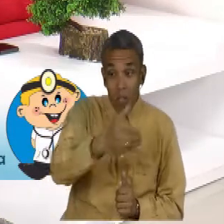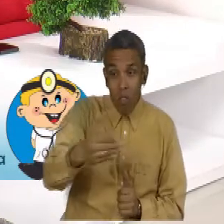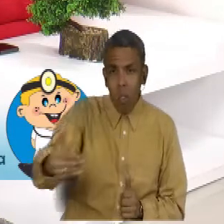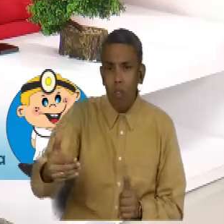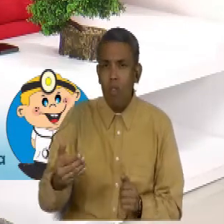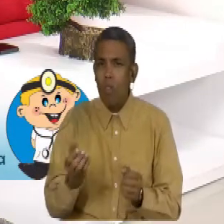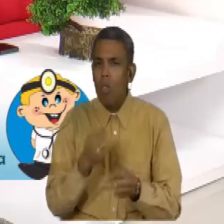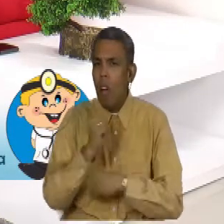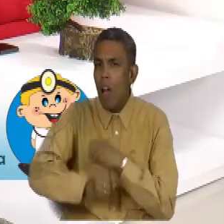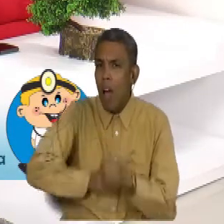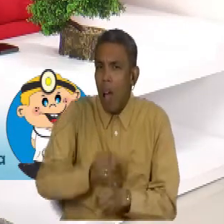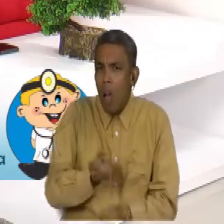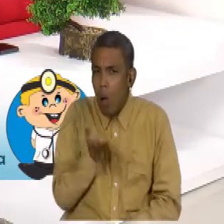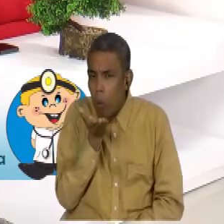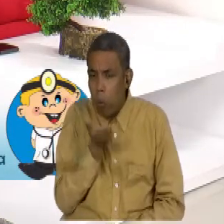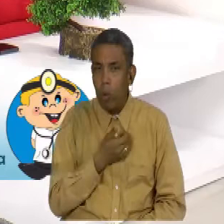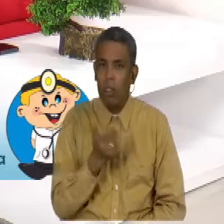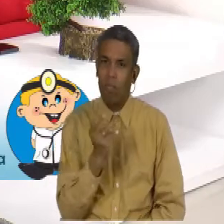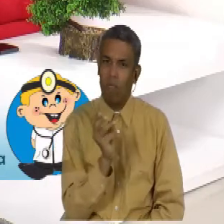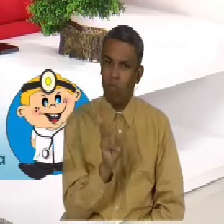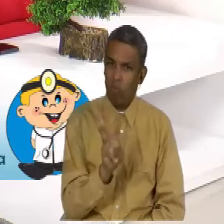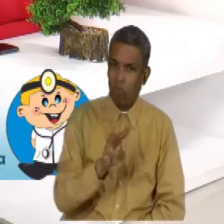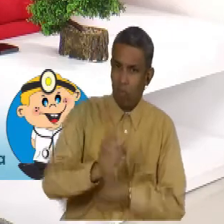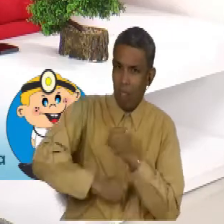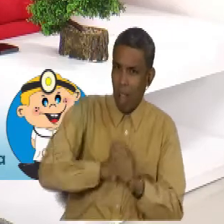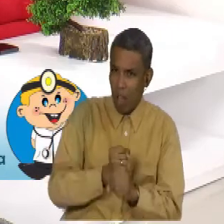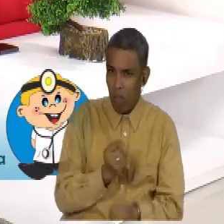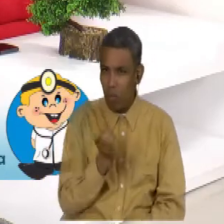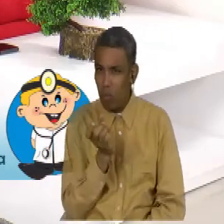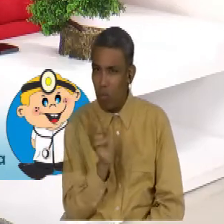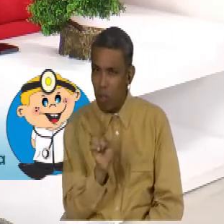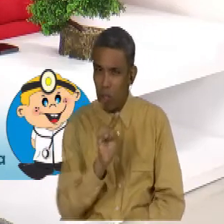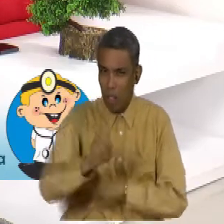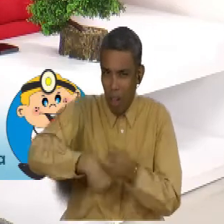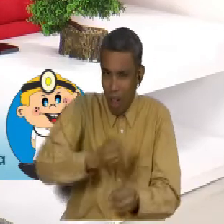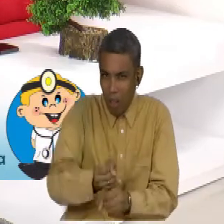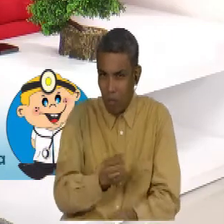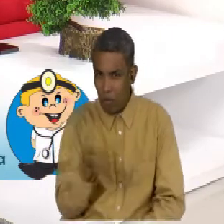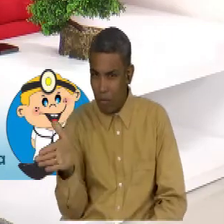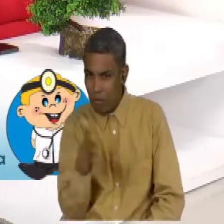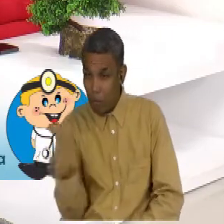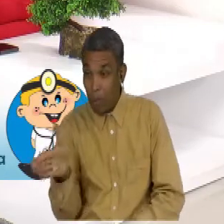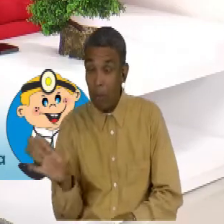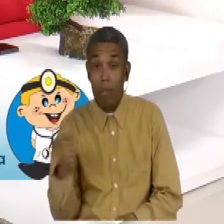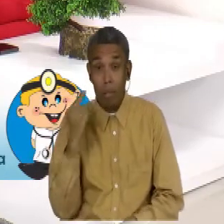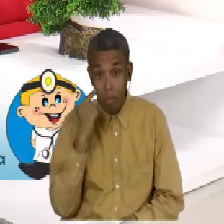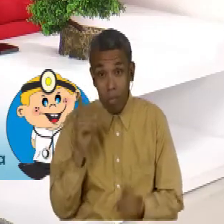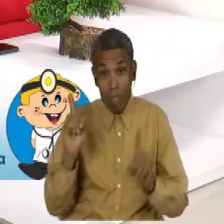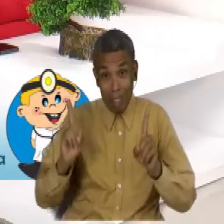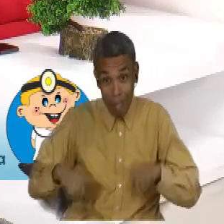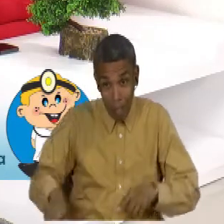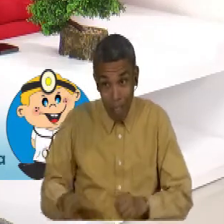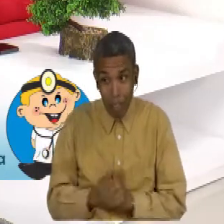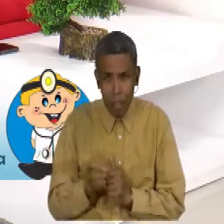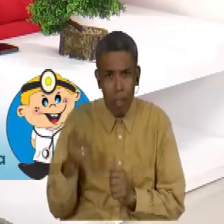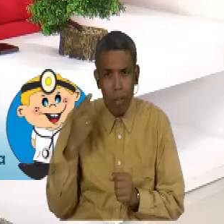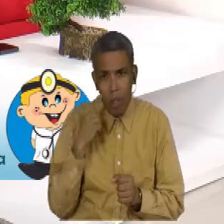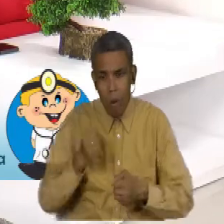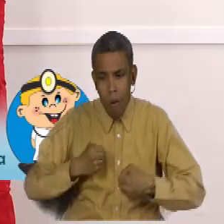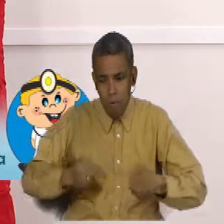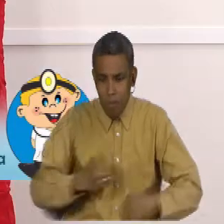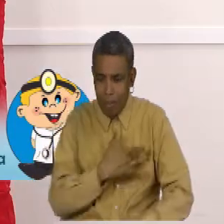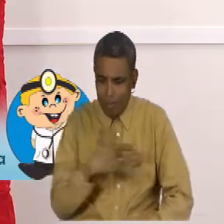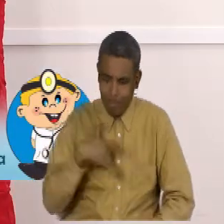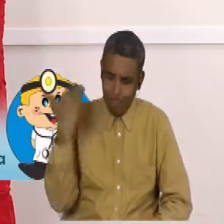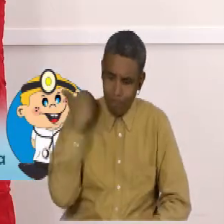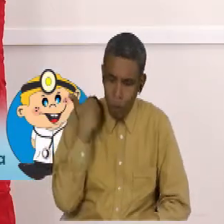es la salud física, sino la salud mental que va a incidir también en esta problemática, ¿no? Sí, señor, tiene toda la razón.